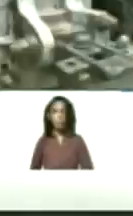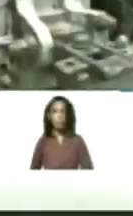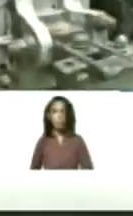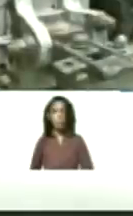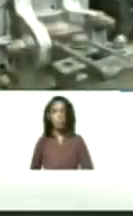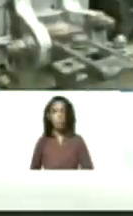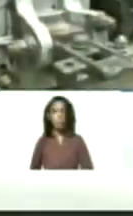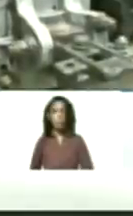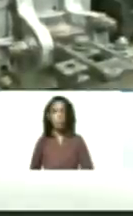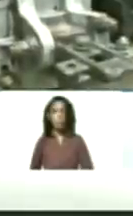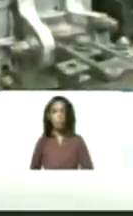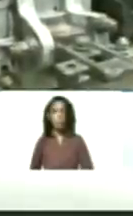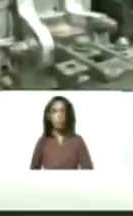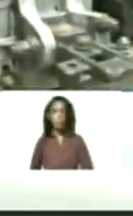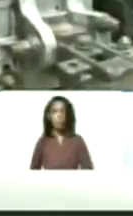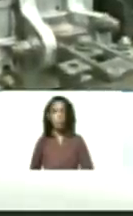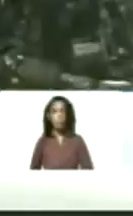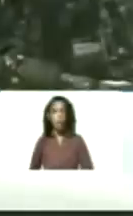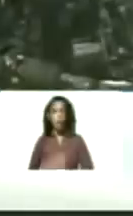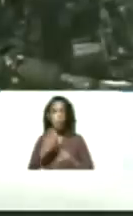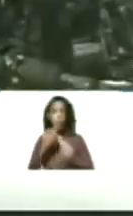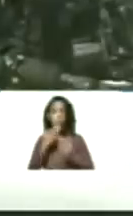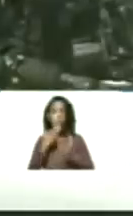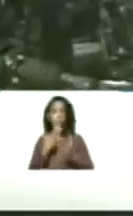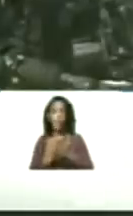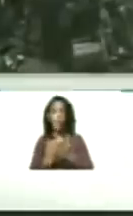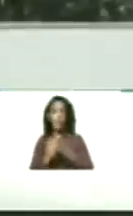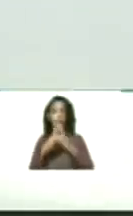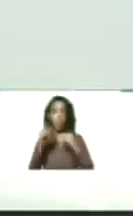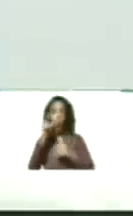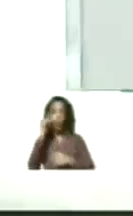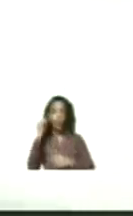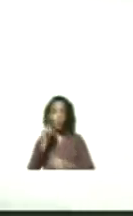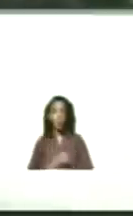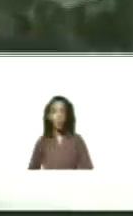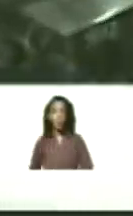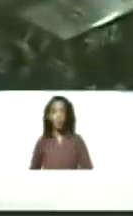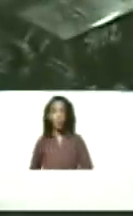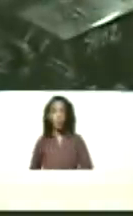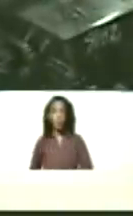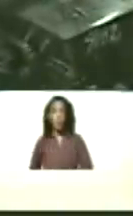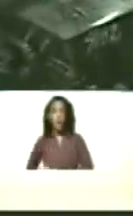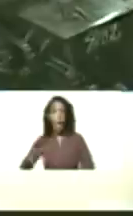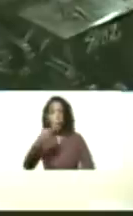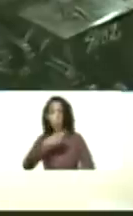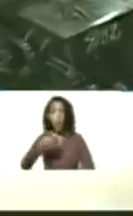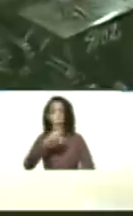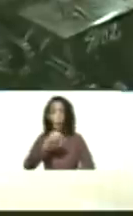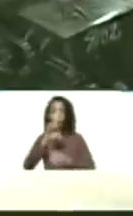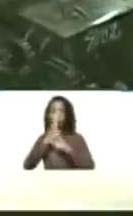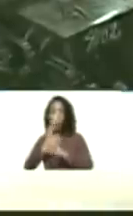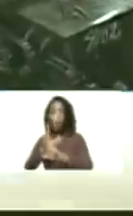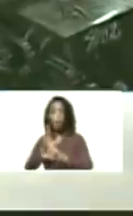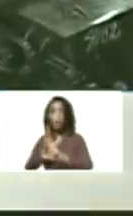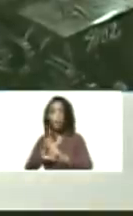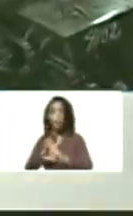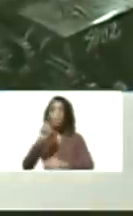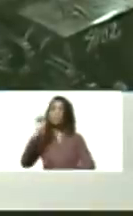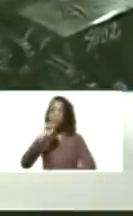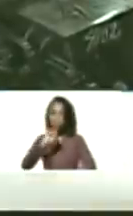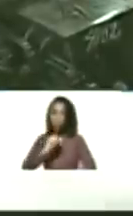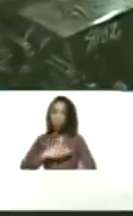Correcto, Edwin. Muchas gracias a todos y todas. Y busquemos resultados. Sí se